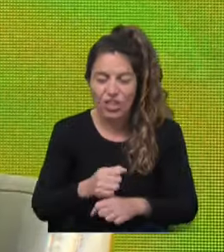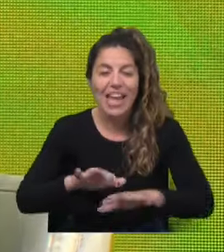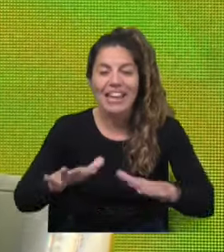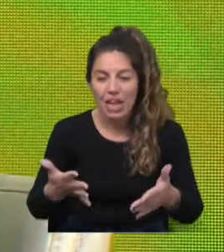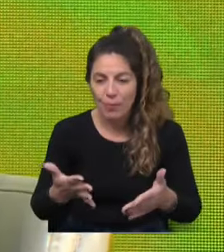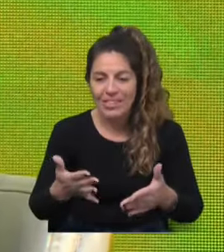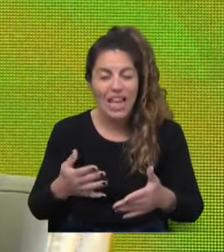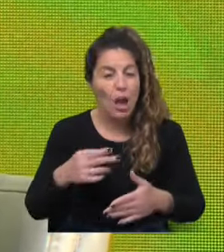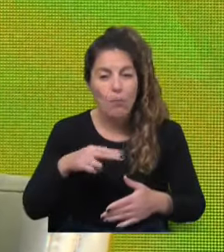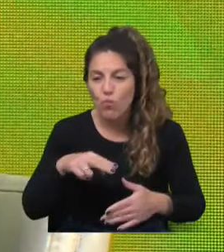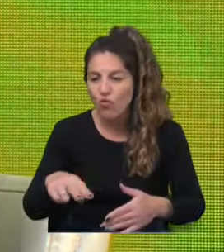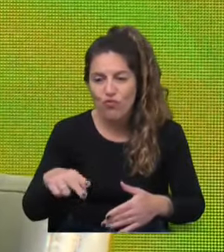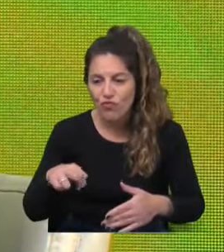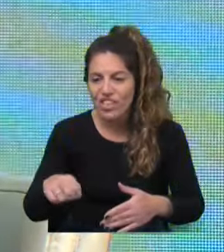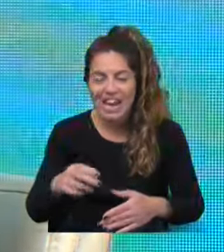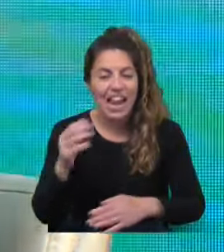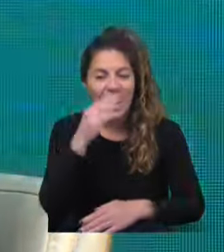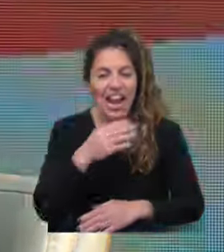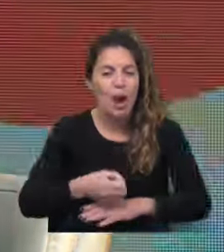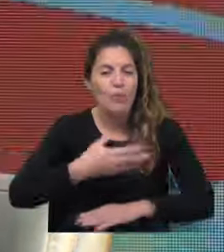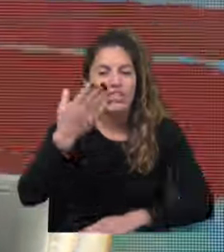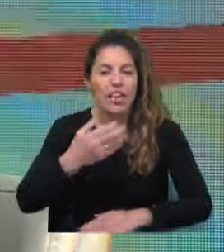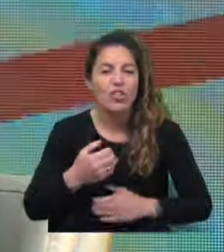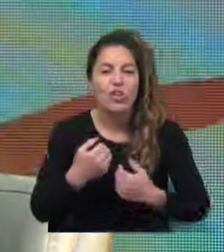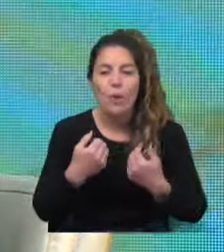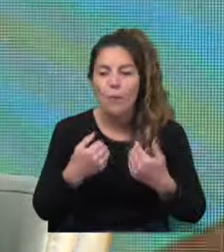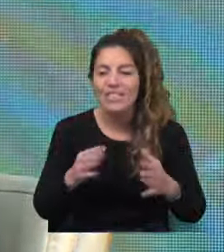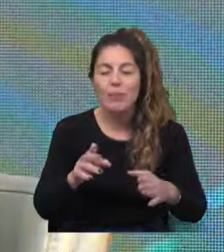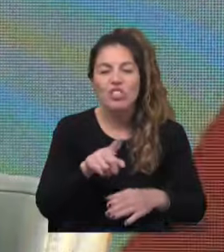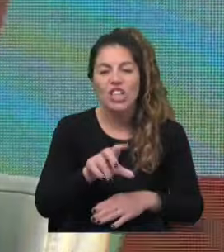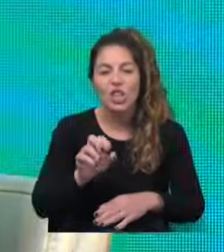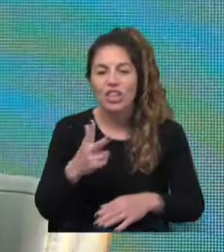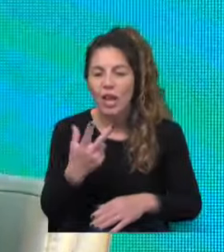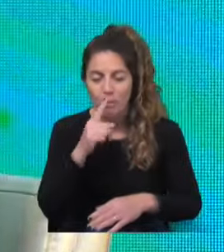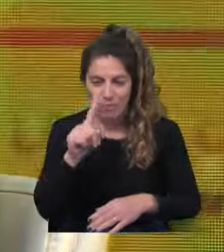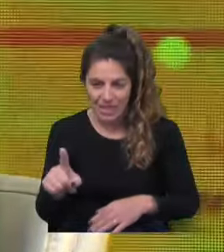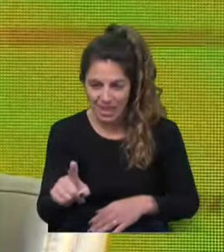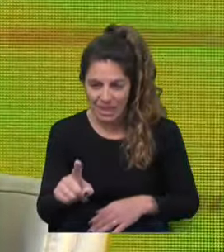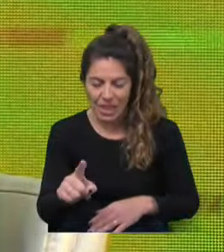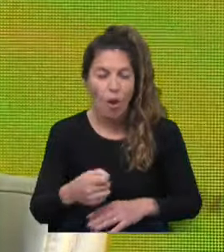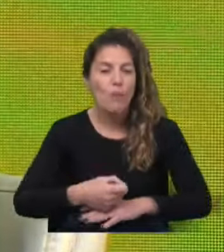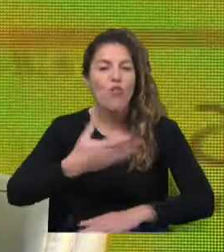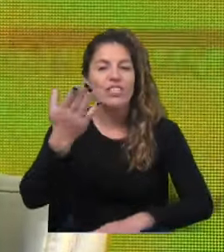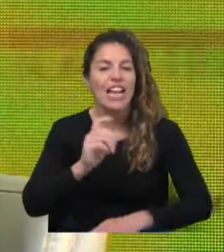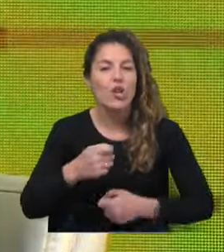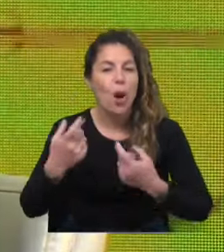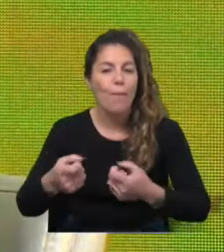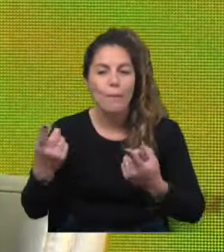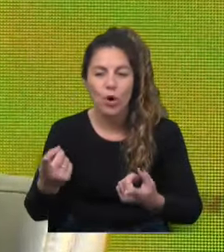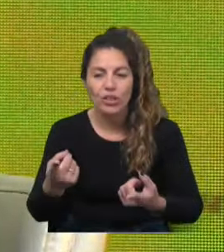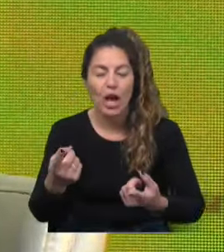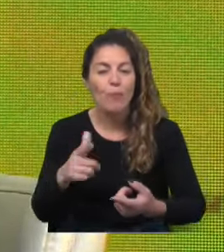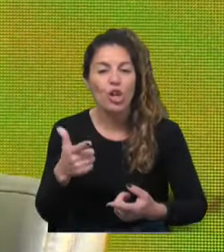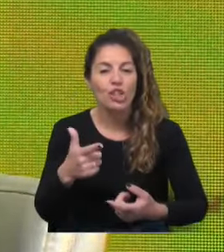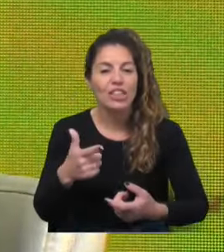muy rígida la Caja Profesional. Por ejemplo, nosotros pensamos, esos 103.000 profesionales que no aportan, ¿es porque no